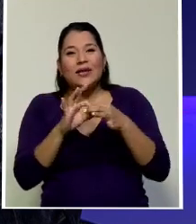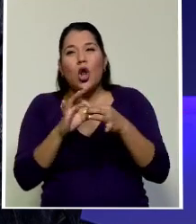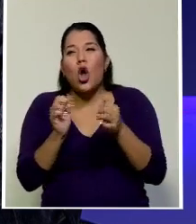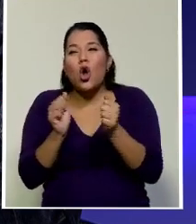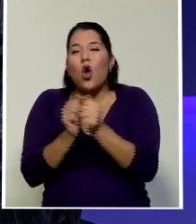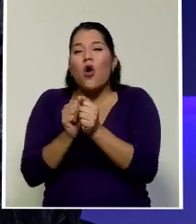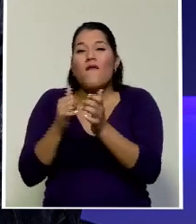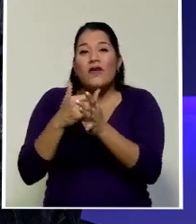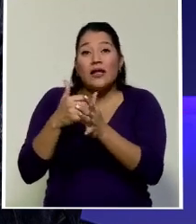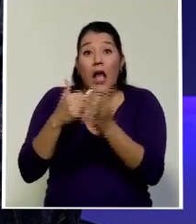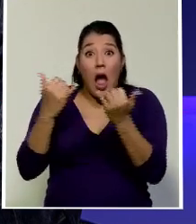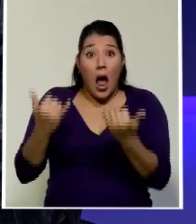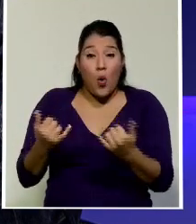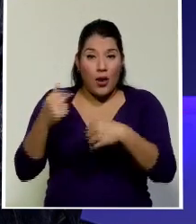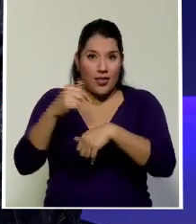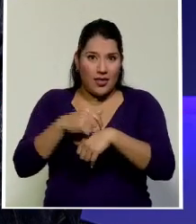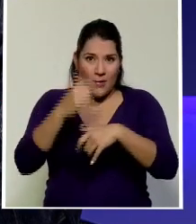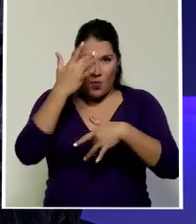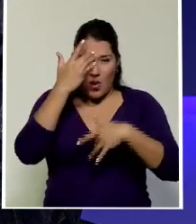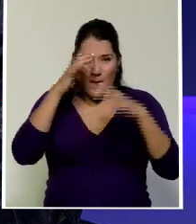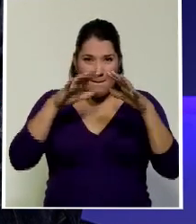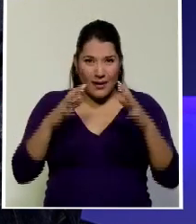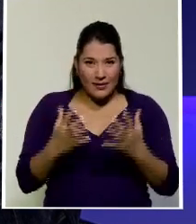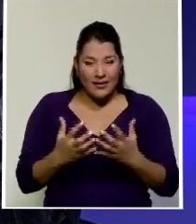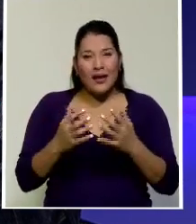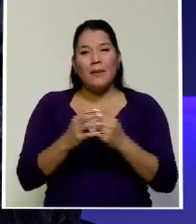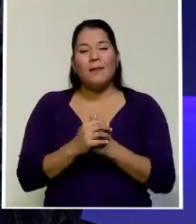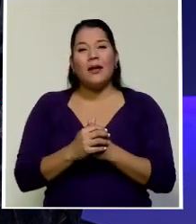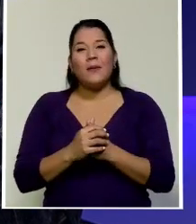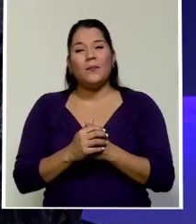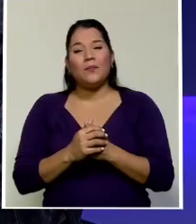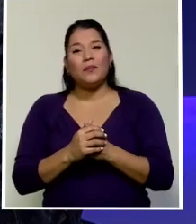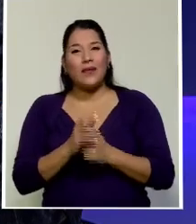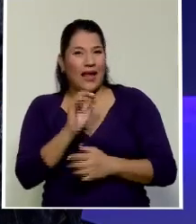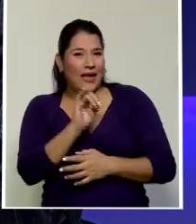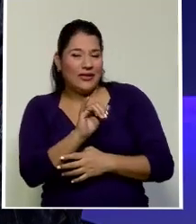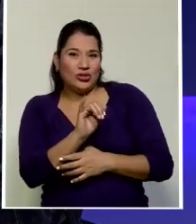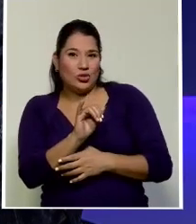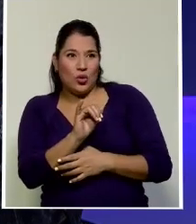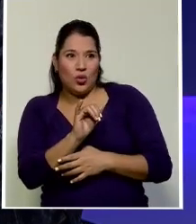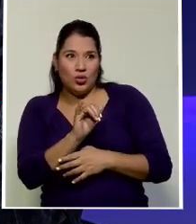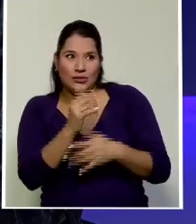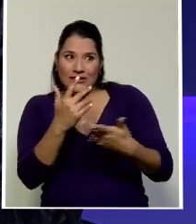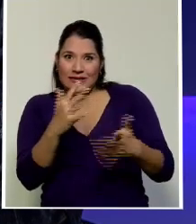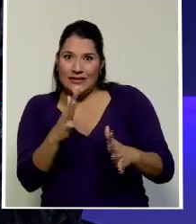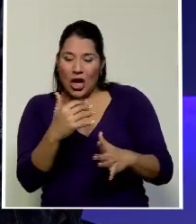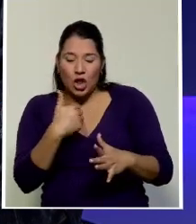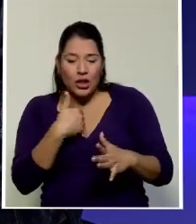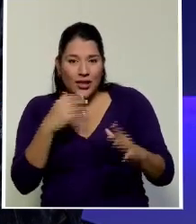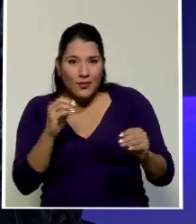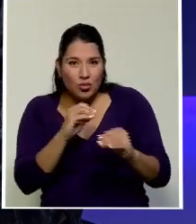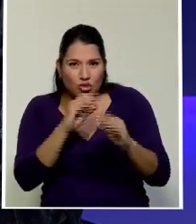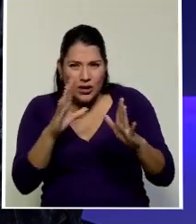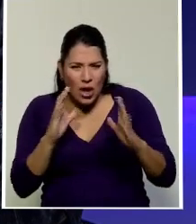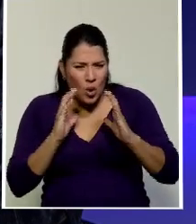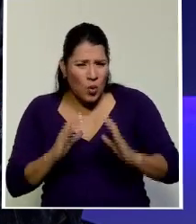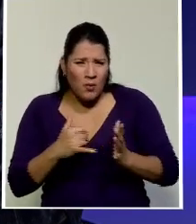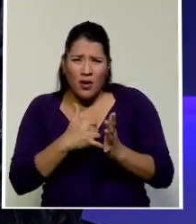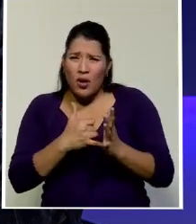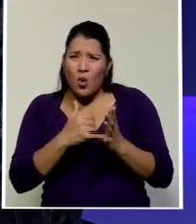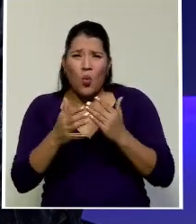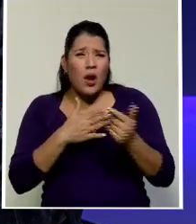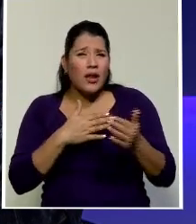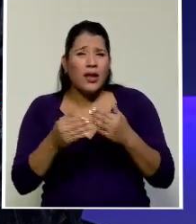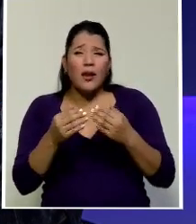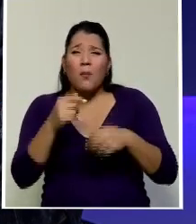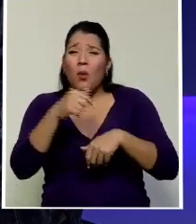fragilidad. En estos tiempos de pandemia, eso Sí. ha quedado hiperclaro. ¿Qué te interesa de esa fragilidad